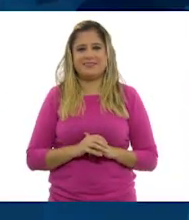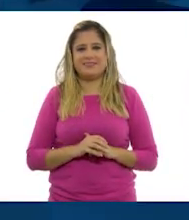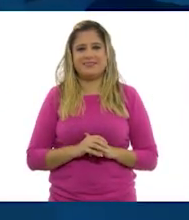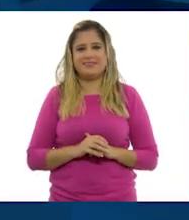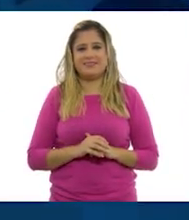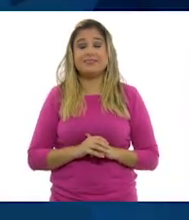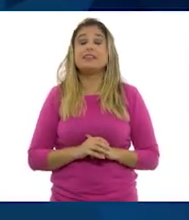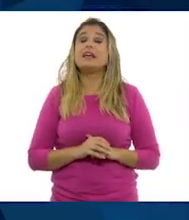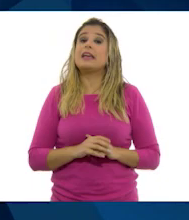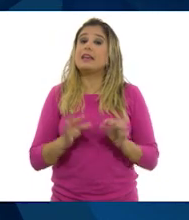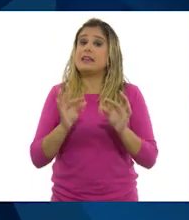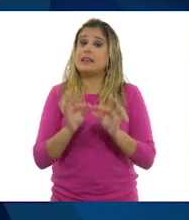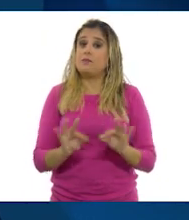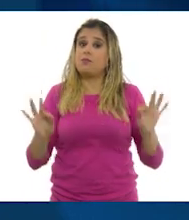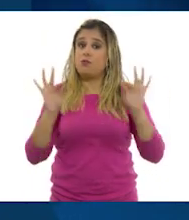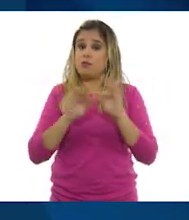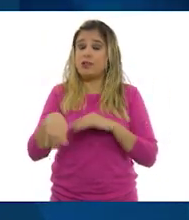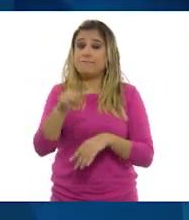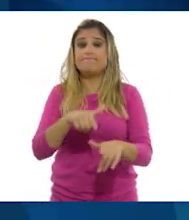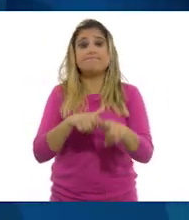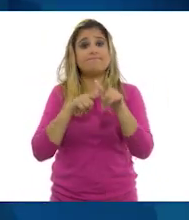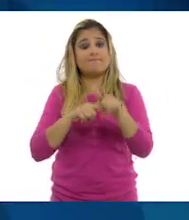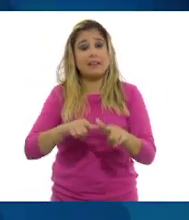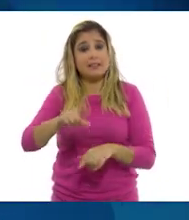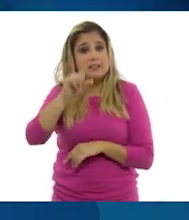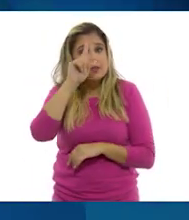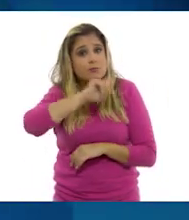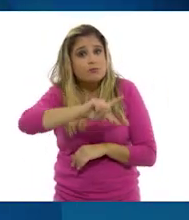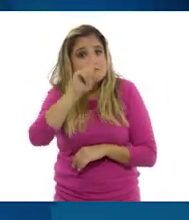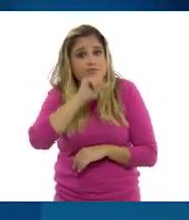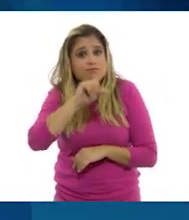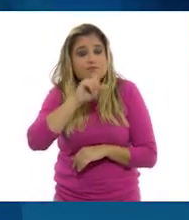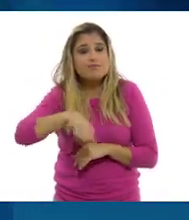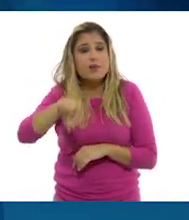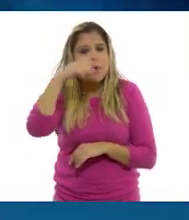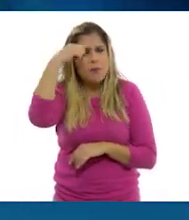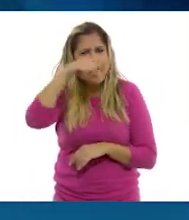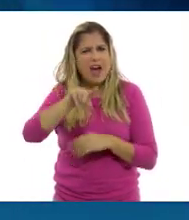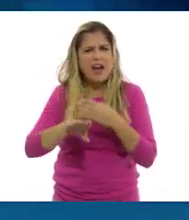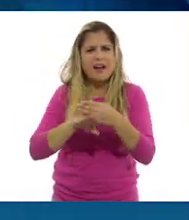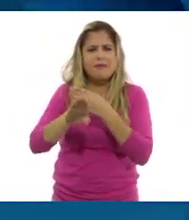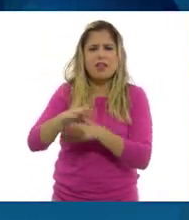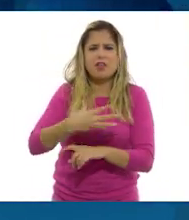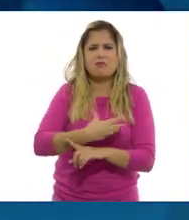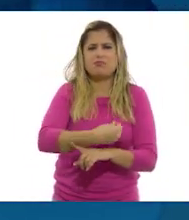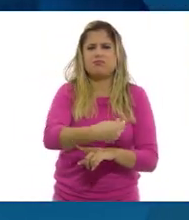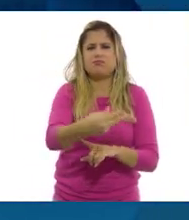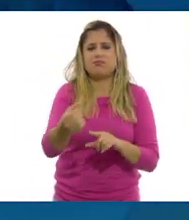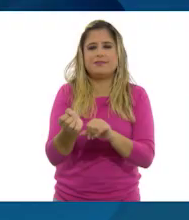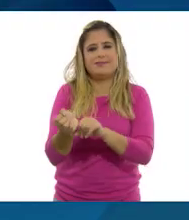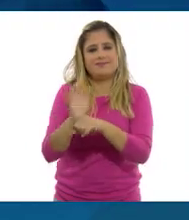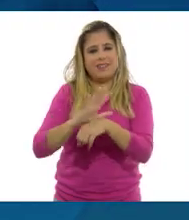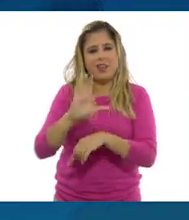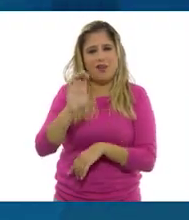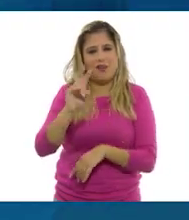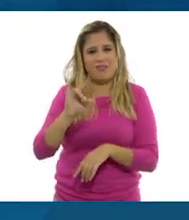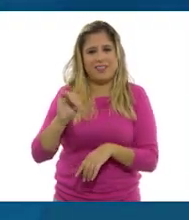Es muy importante continuar con las recomendaciones para evitar contagios de COVID.